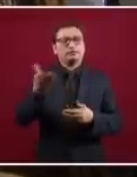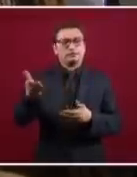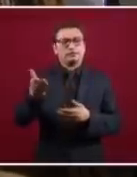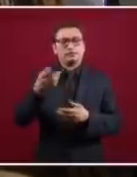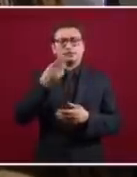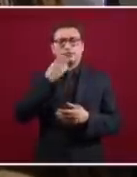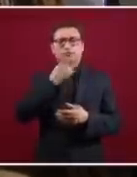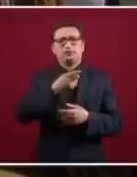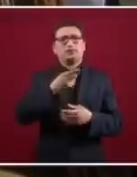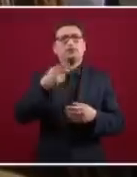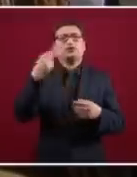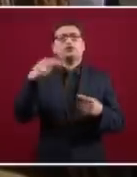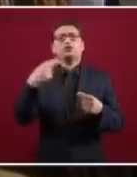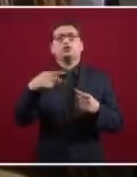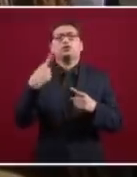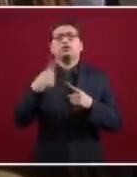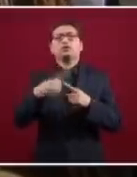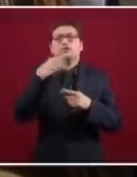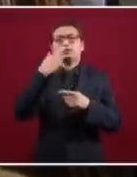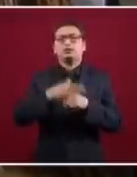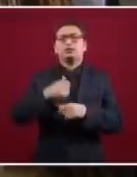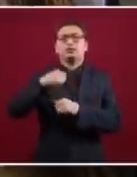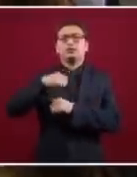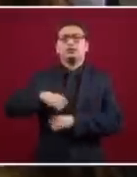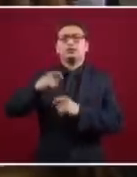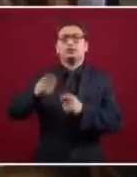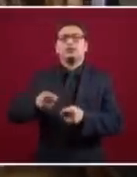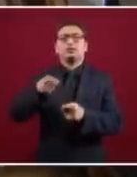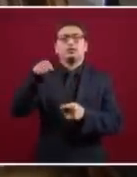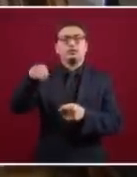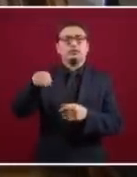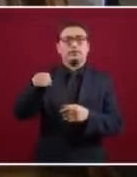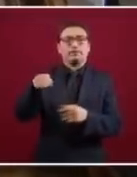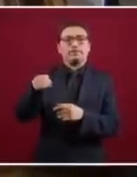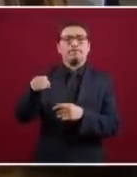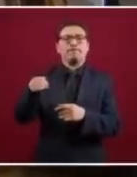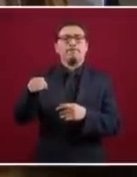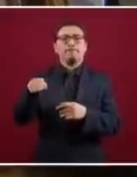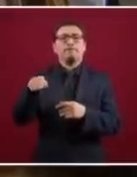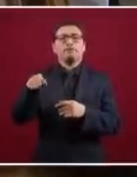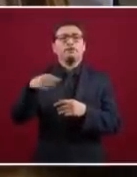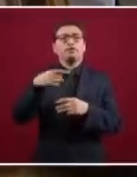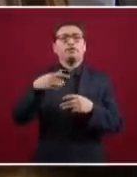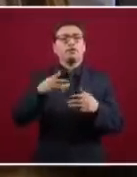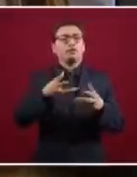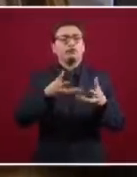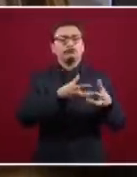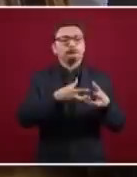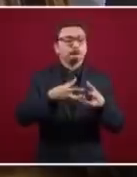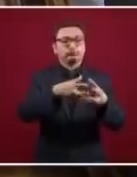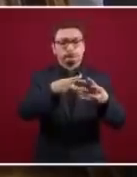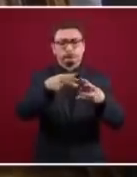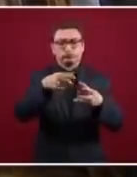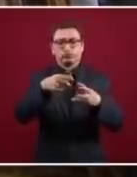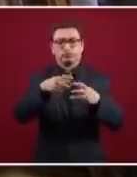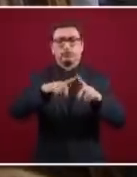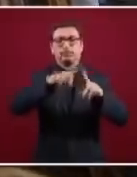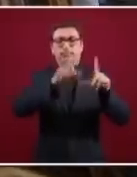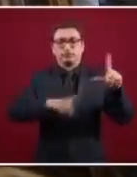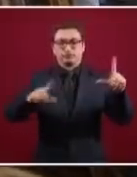del nombre del encargado responsable de el operativo en los